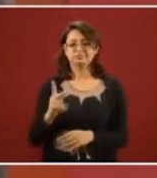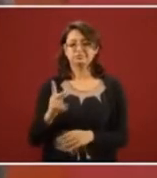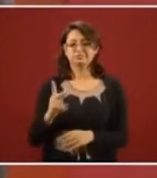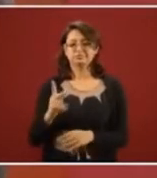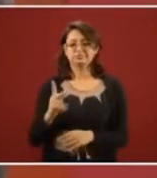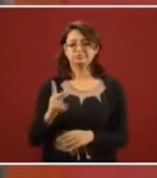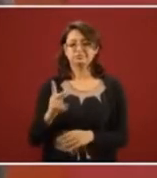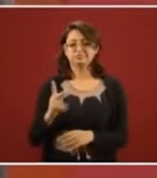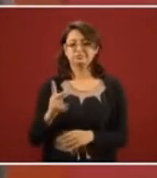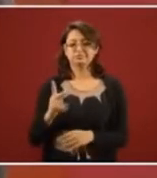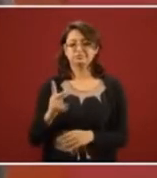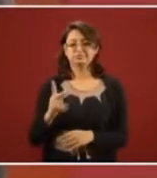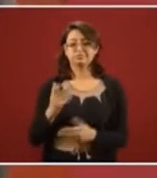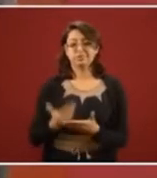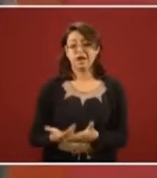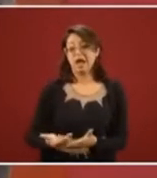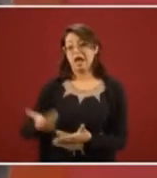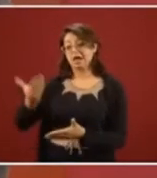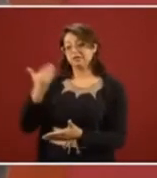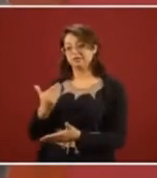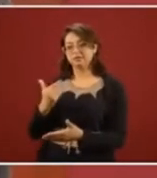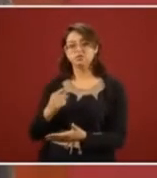mi país